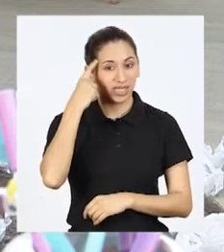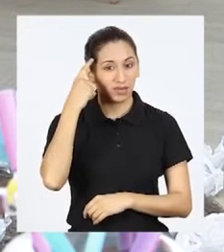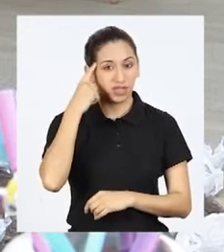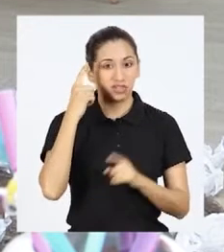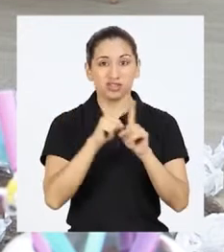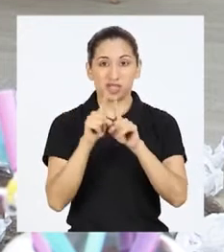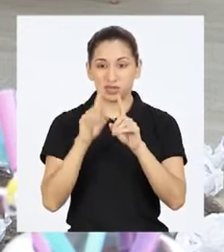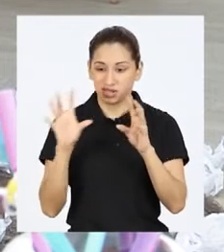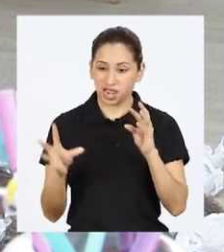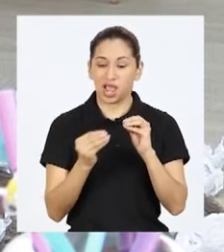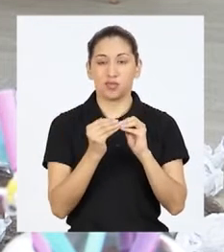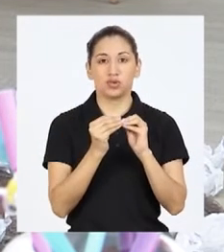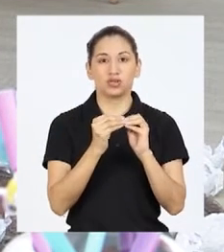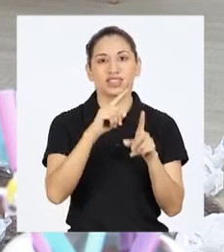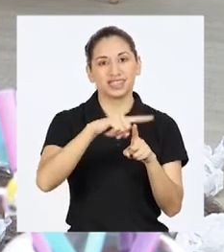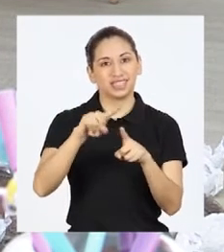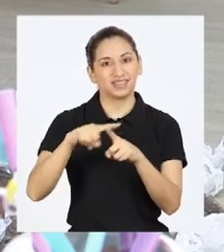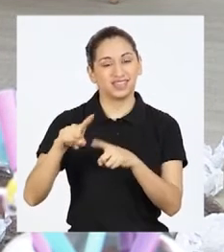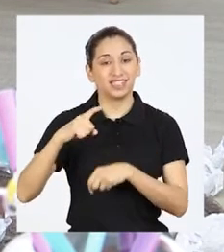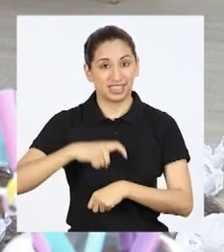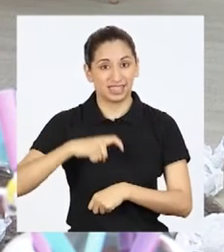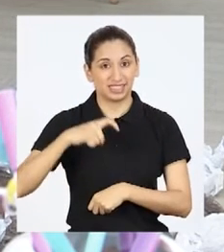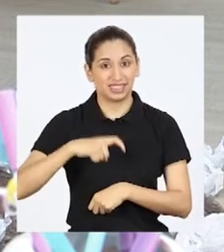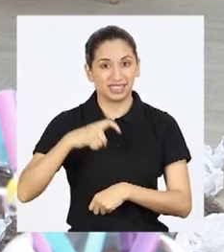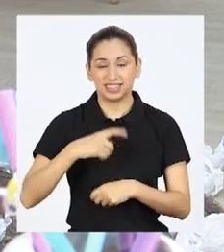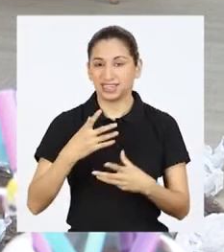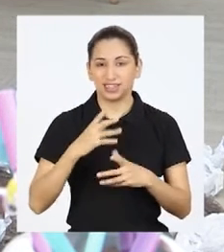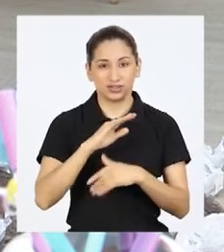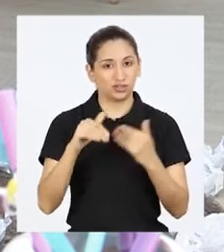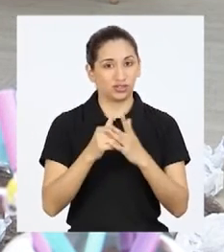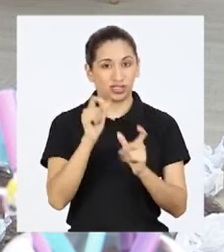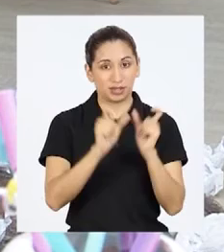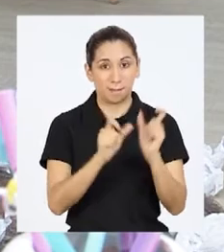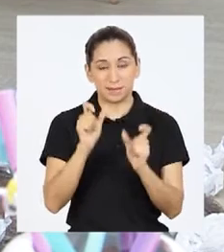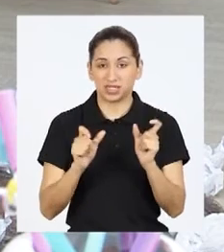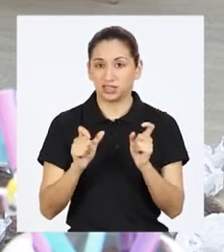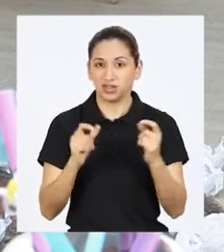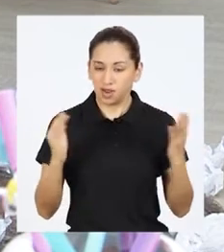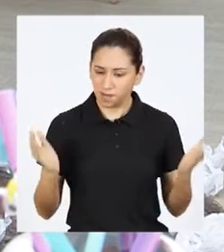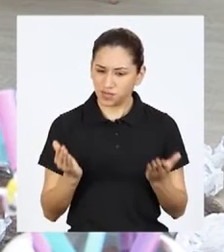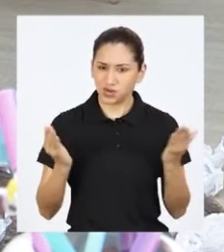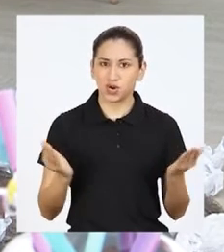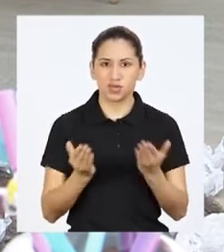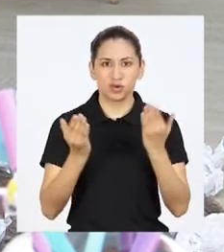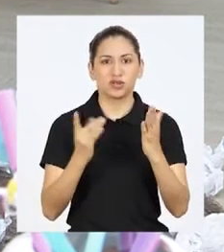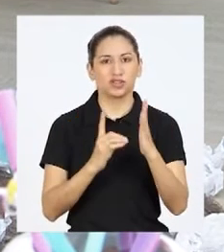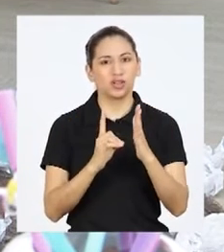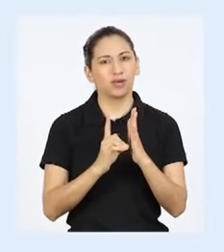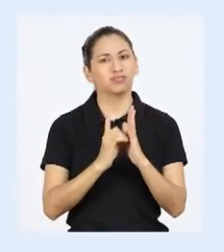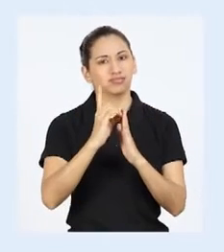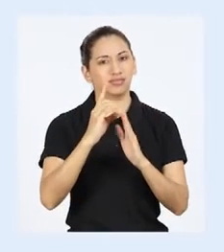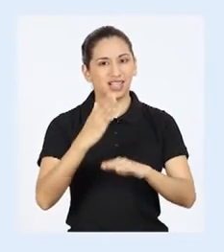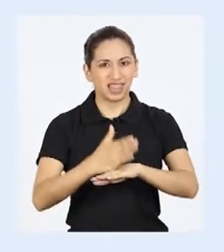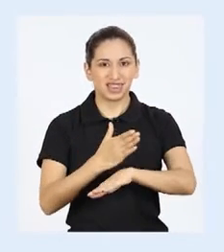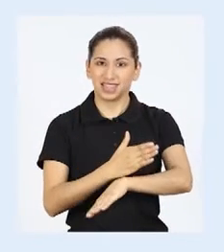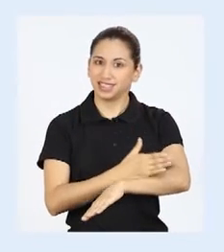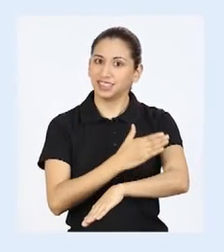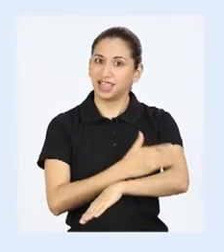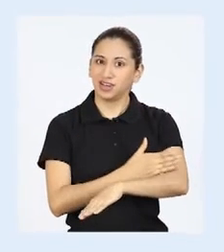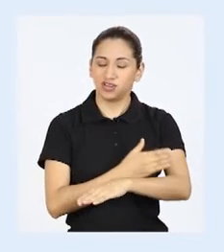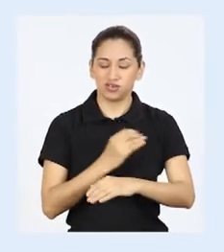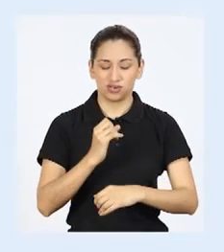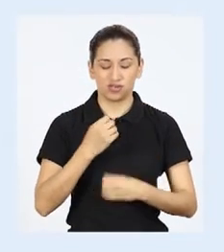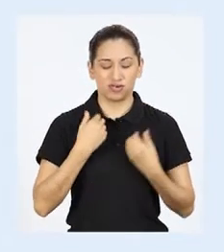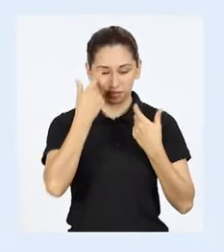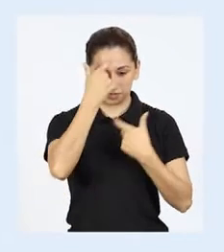que aporten a las diferentes necesidades de las personas, promoviendo el desarrollo individual y el